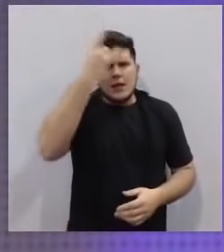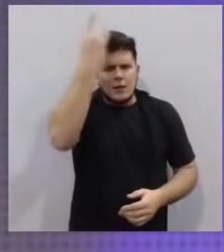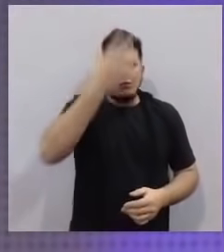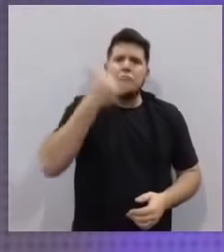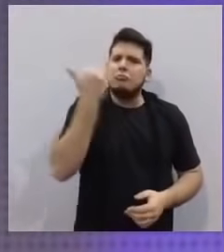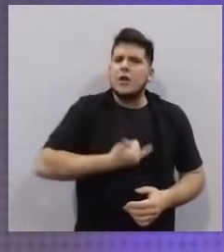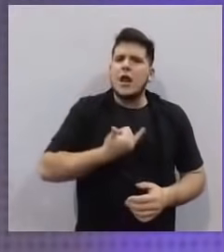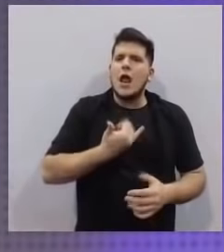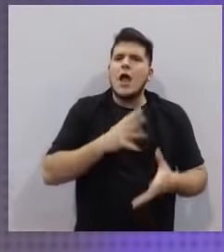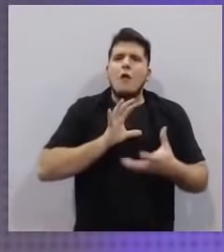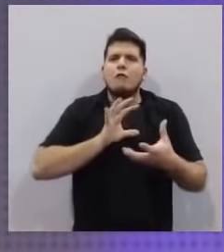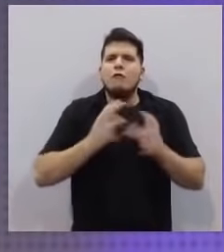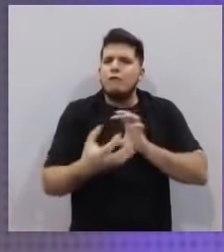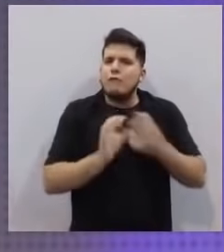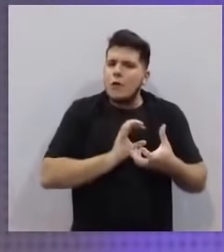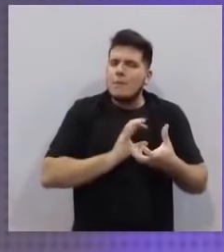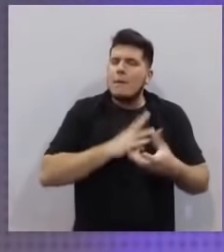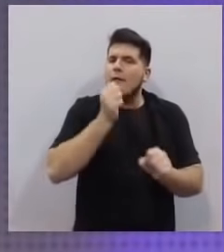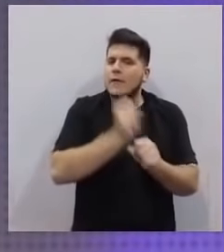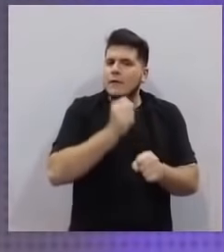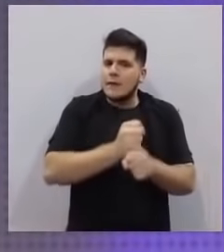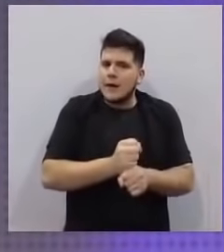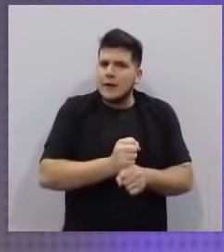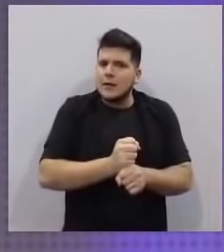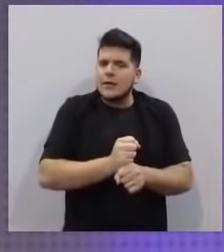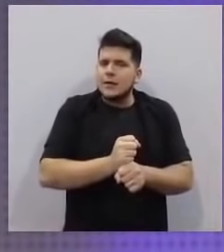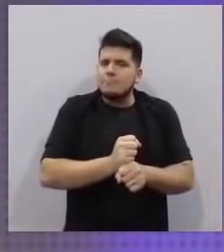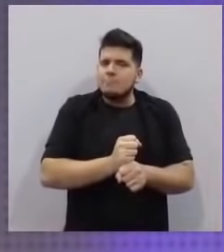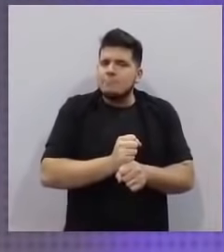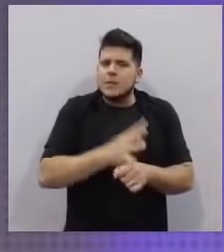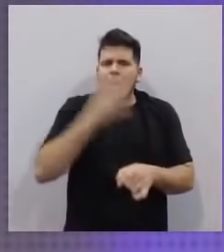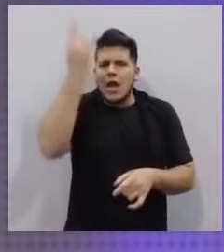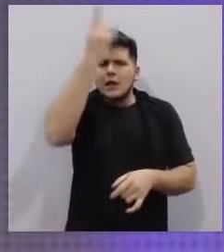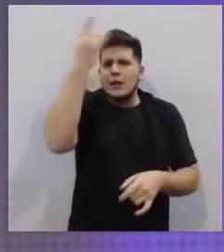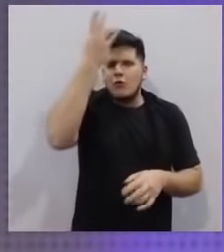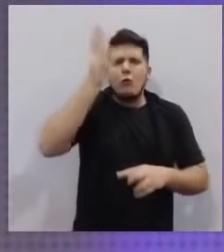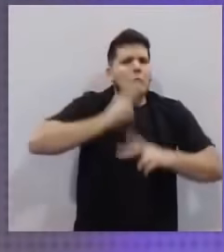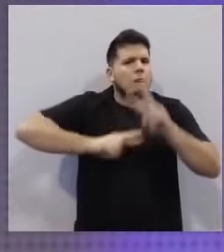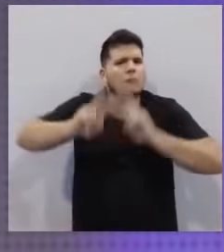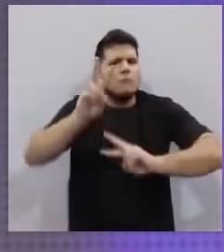para que entre ríos no le vaya bien para que a paraná no le vaya bien para que la argentina no le vaya bien